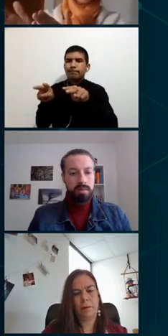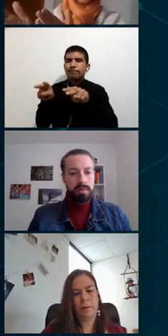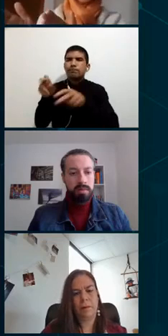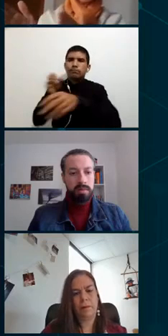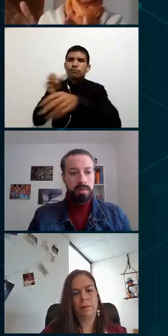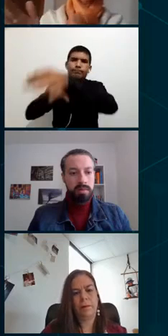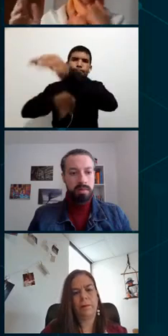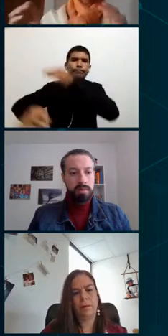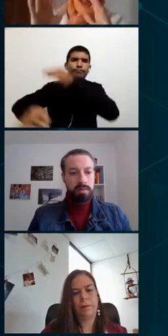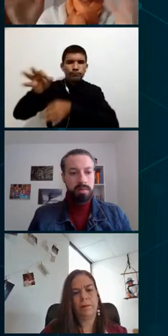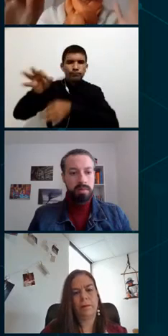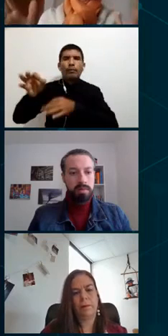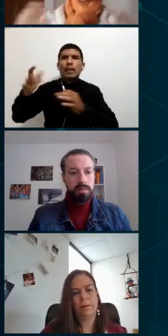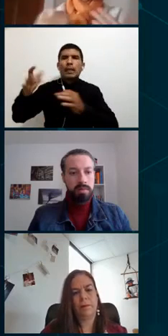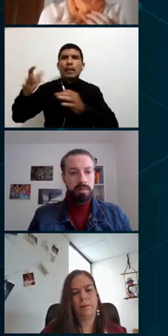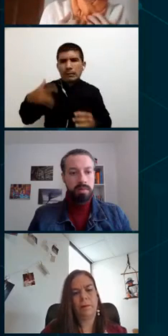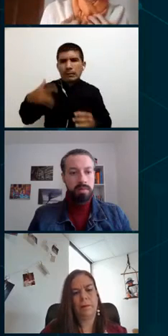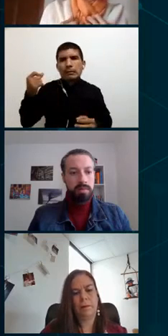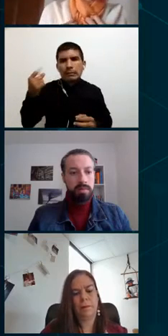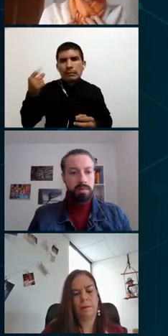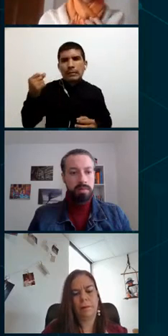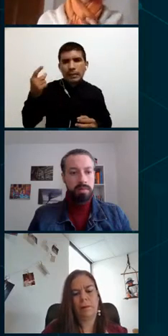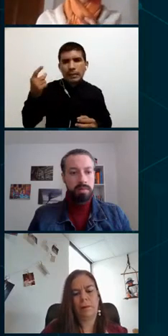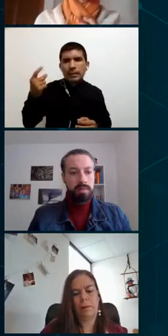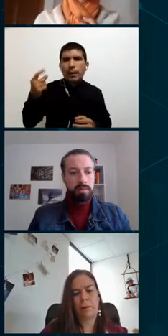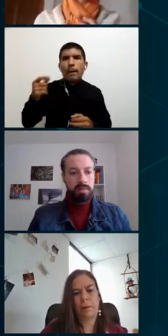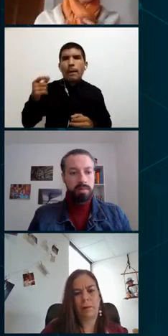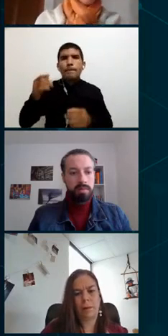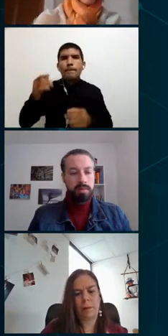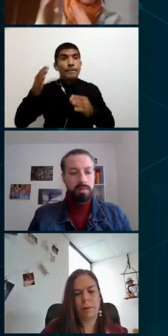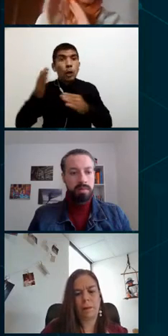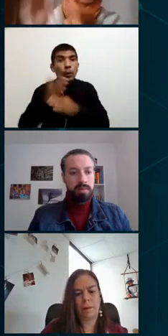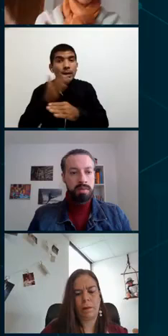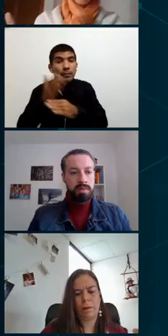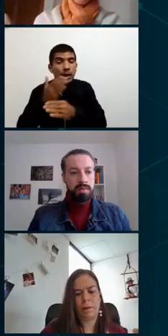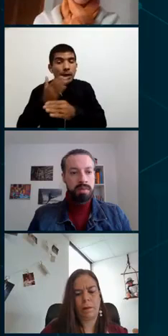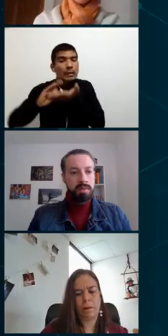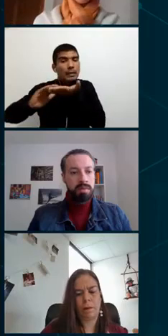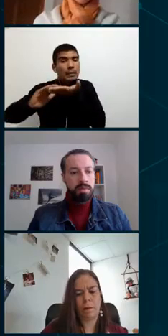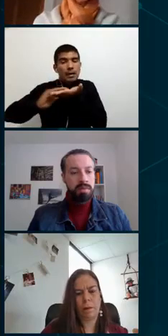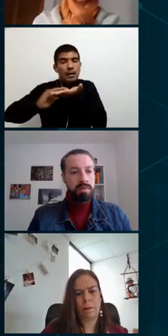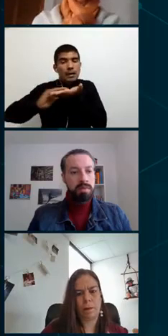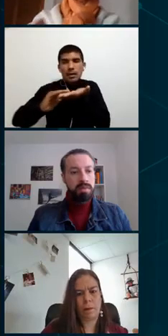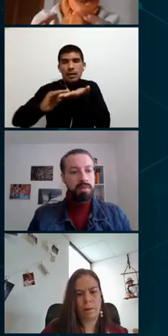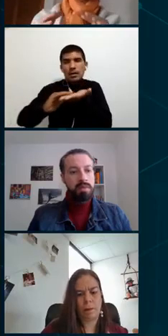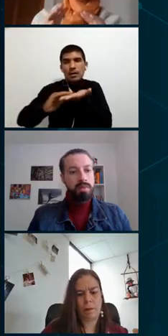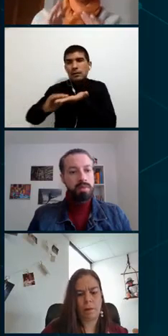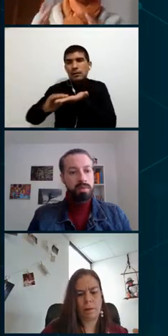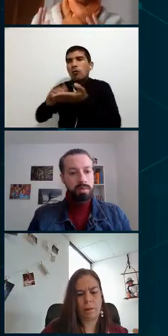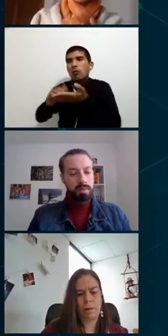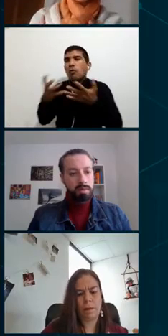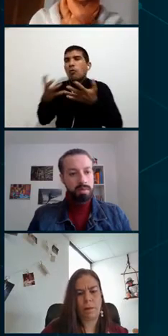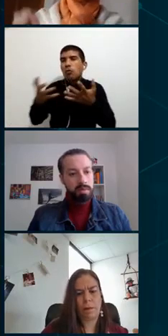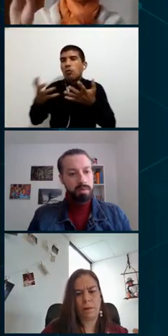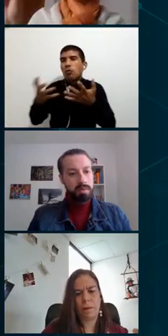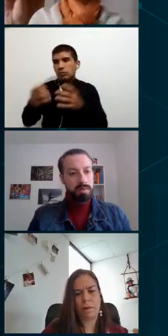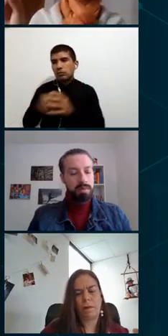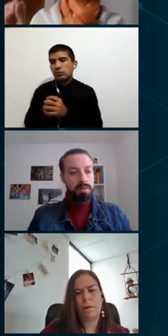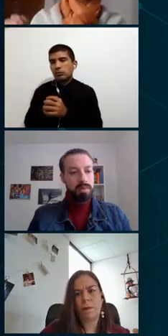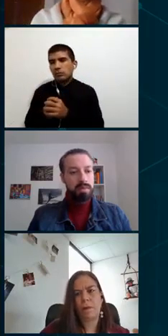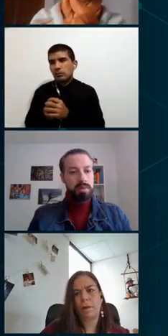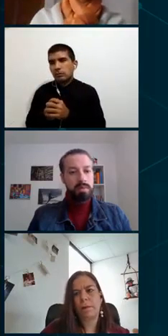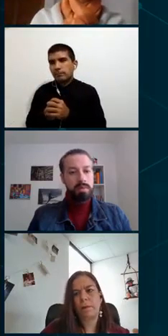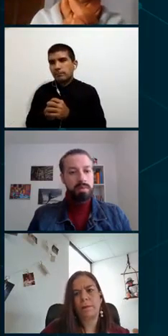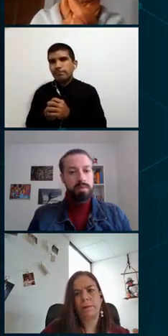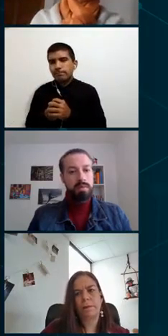en el problema, ¿cierto? No en la situación y lo que yo opino de la situación. Me enfoco en el problema para poder comprender a